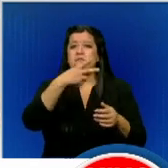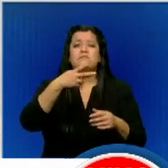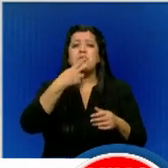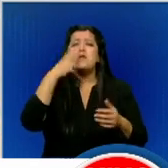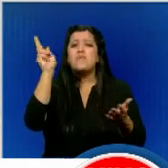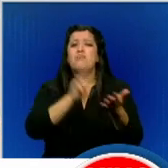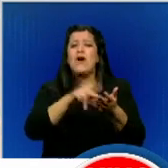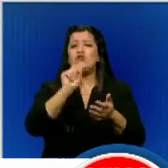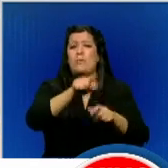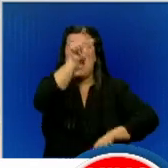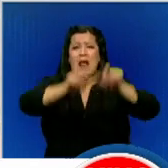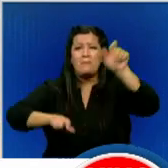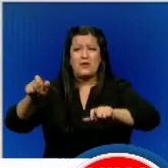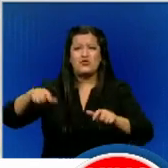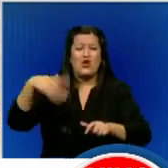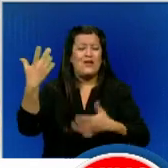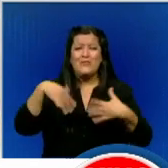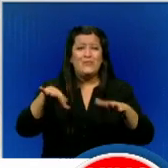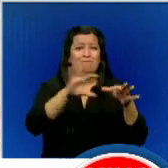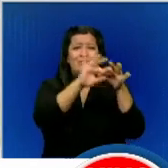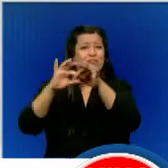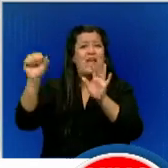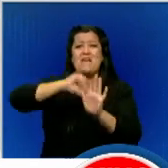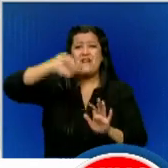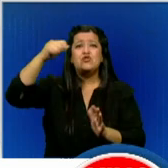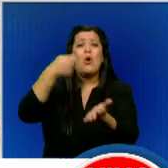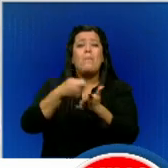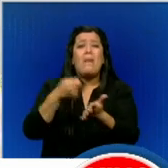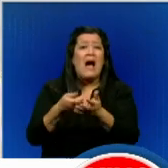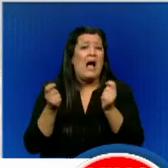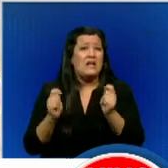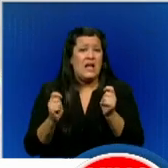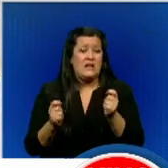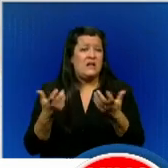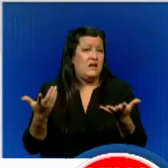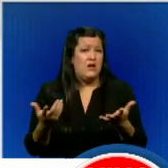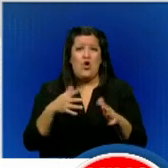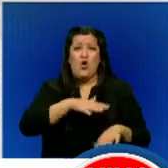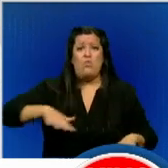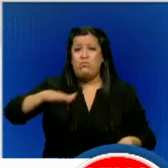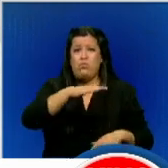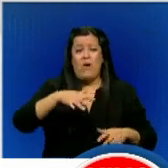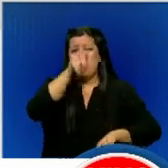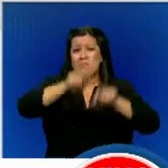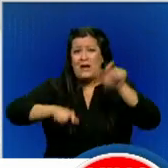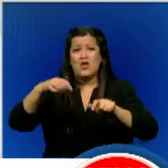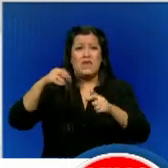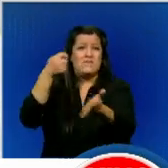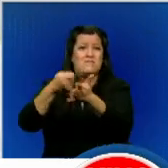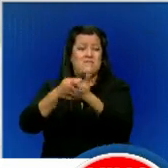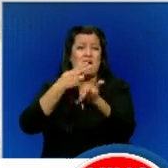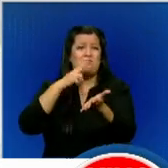con efectos altamente inflacionarios que lo va a pagar toda la economía y el poder adquisitivo de los trabajadores